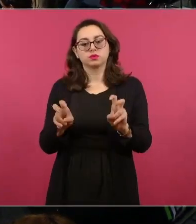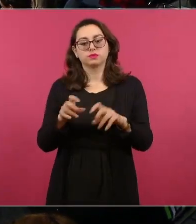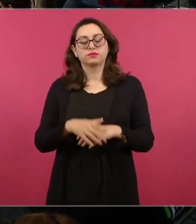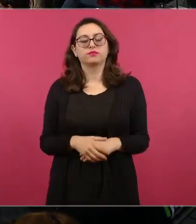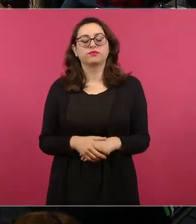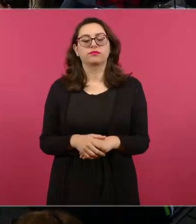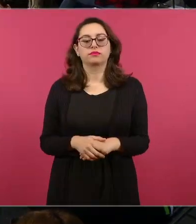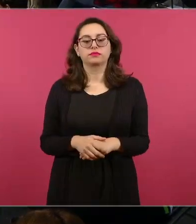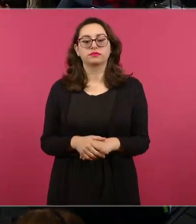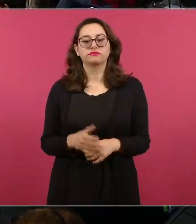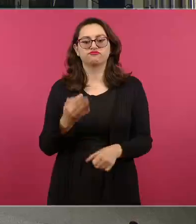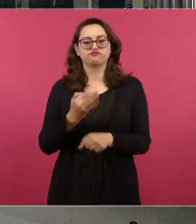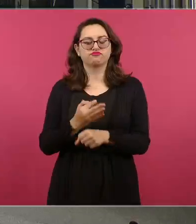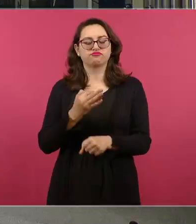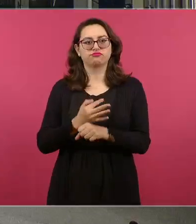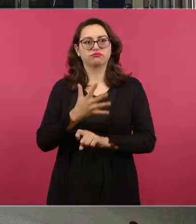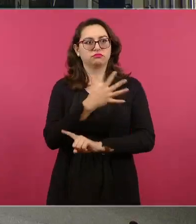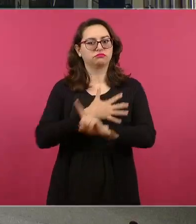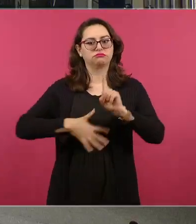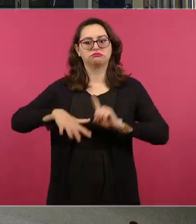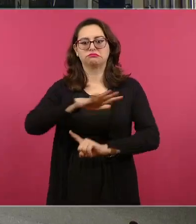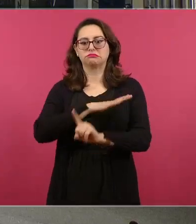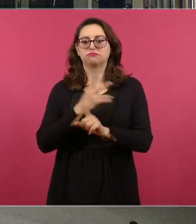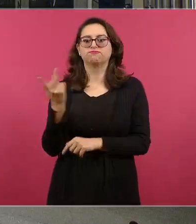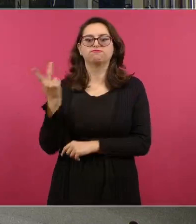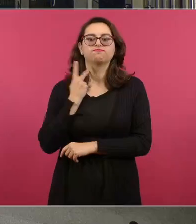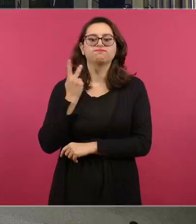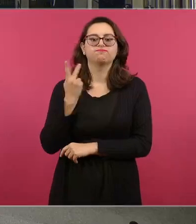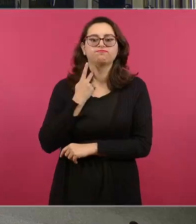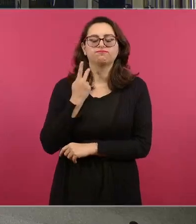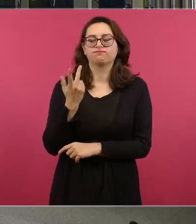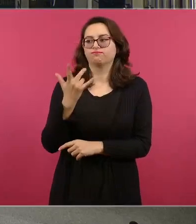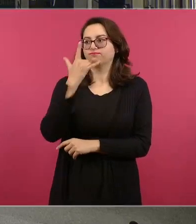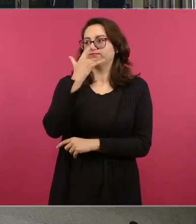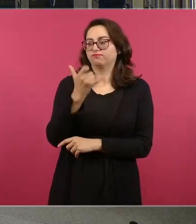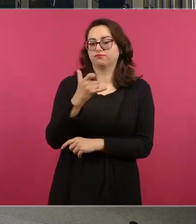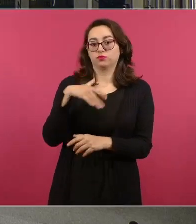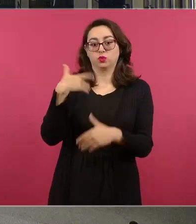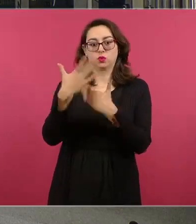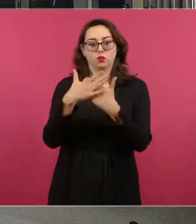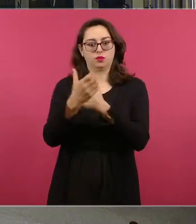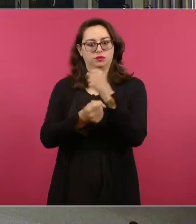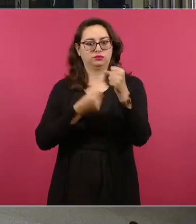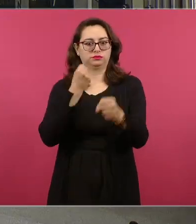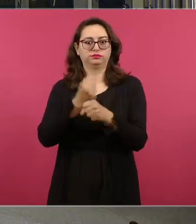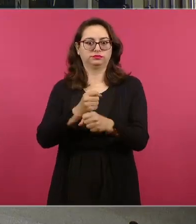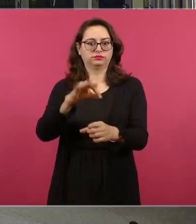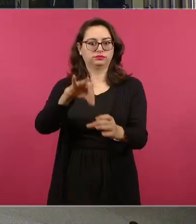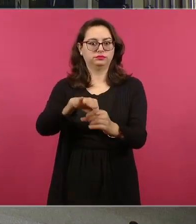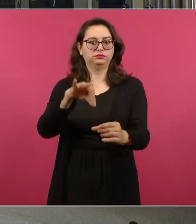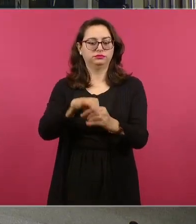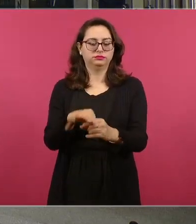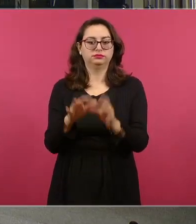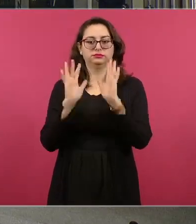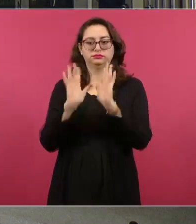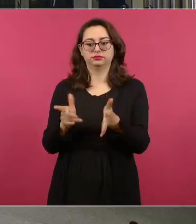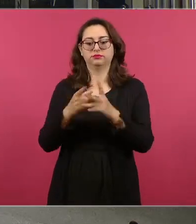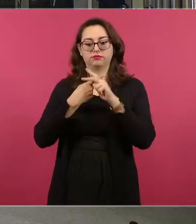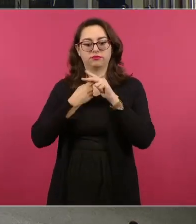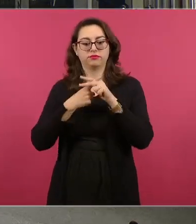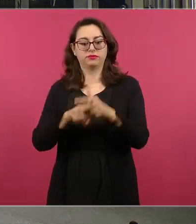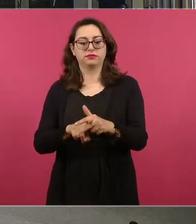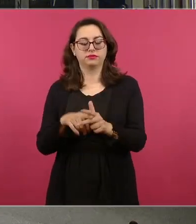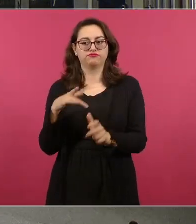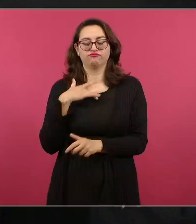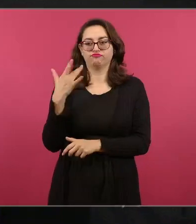político en el que muchos personajes, bueno, pues ya están manifestando su intención para buscar algún cargo de elección popular en el próximo